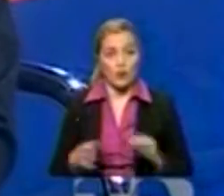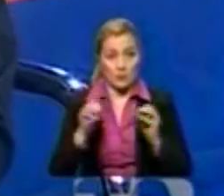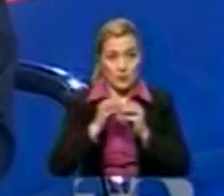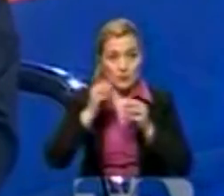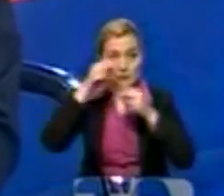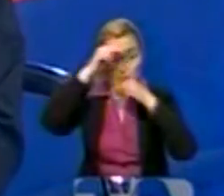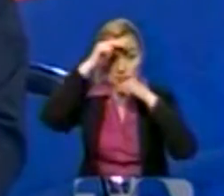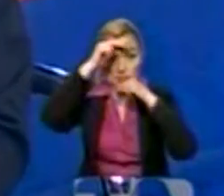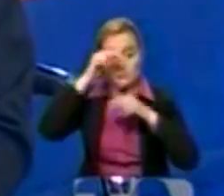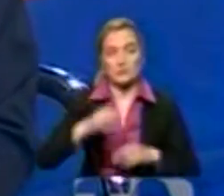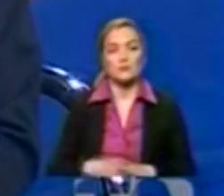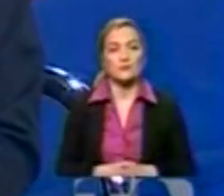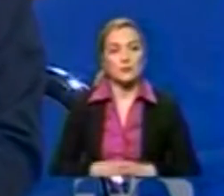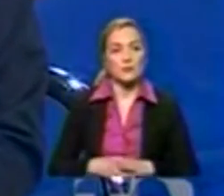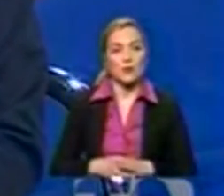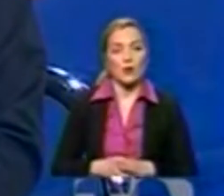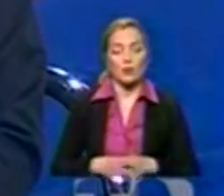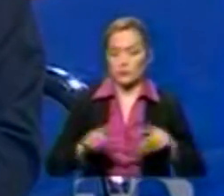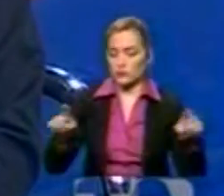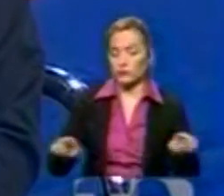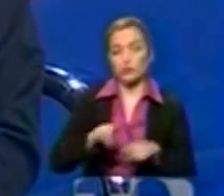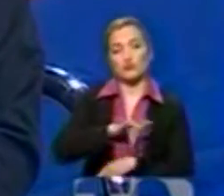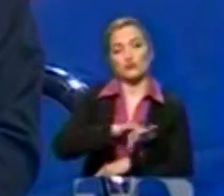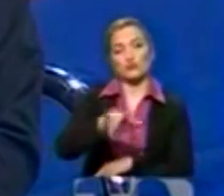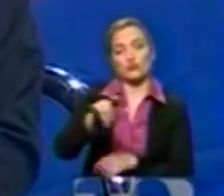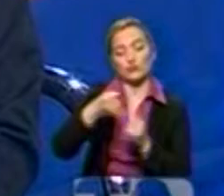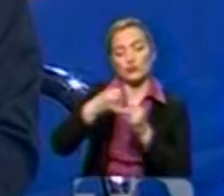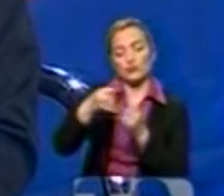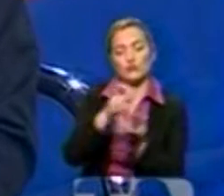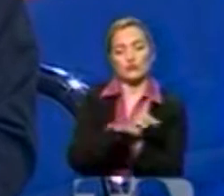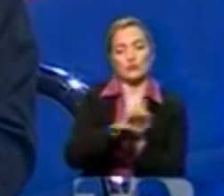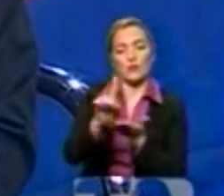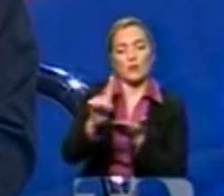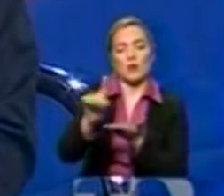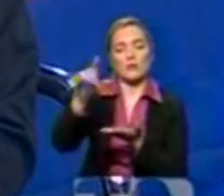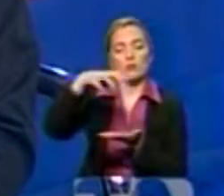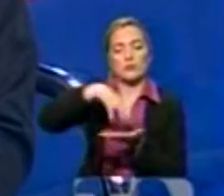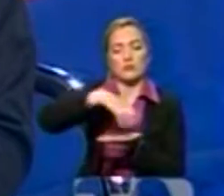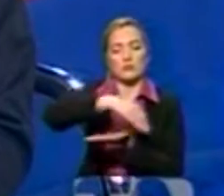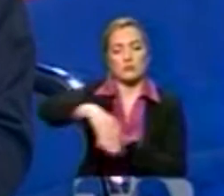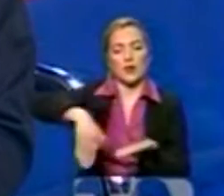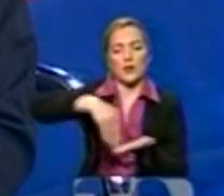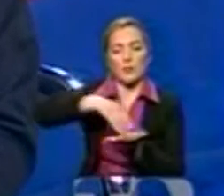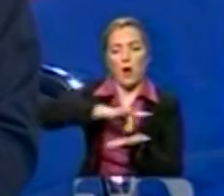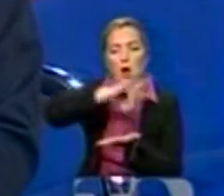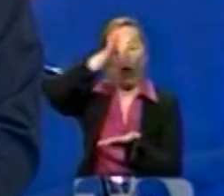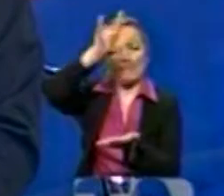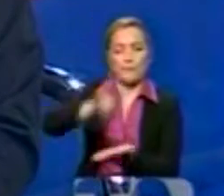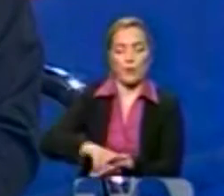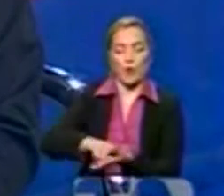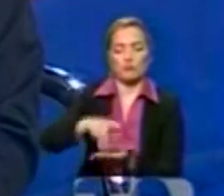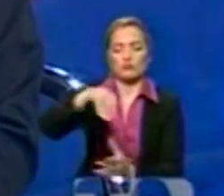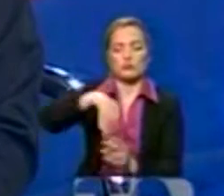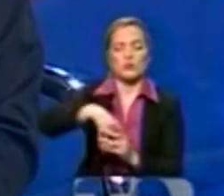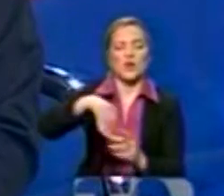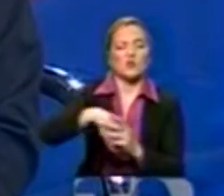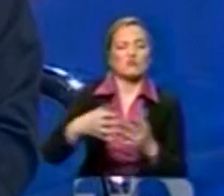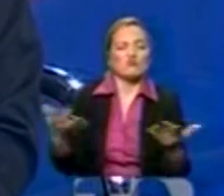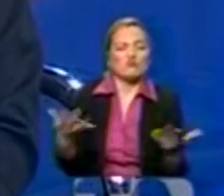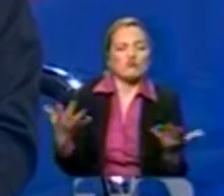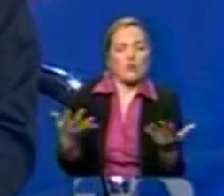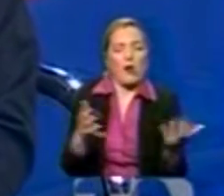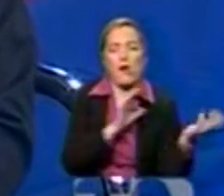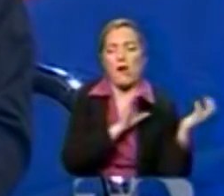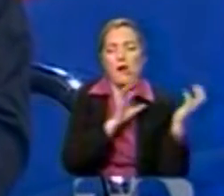más noticias. La narcoavioneta que se estrelló este fin de semana en Montecristi, provincia de Manabí, pretendía llevar un cargamento con destino a Guatemala y